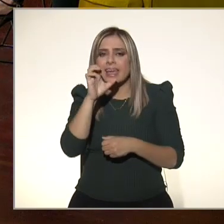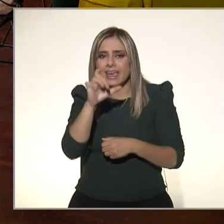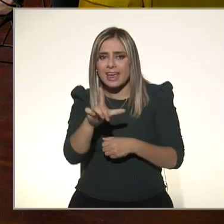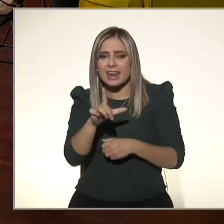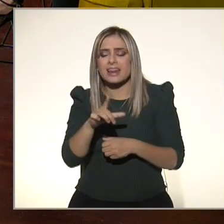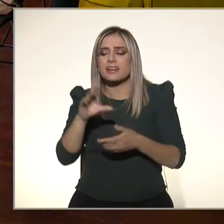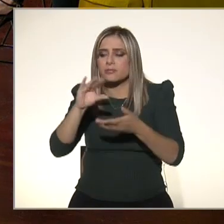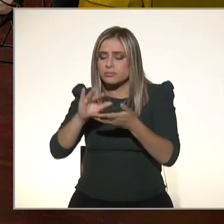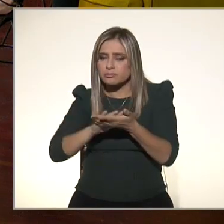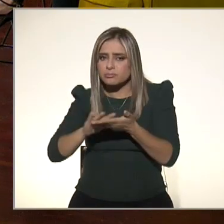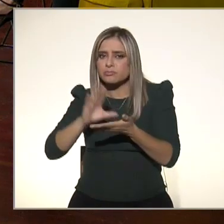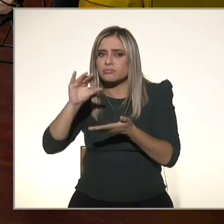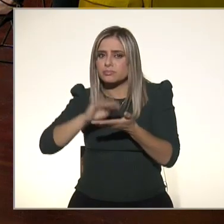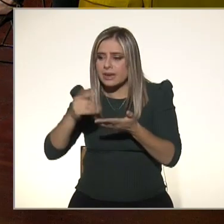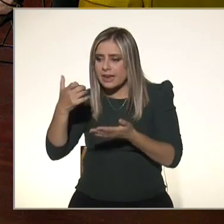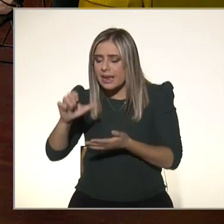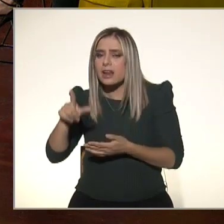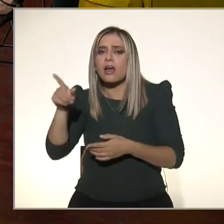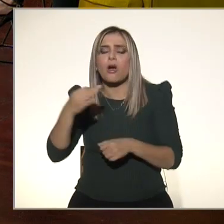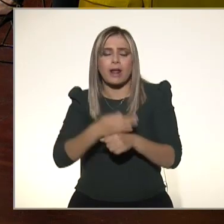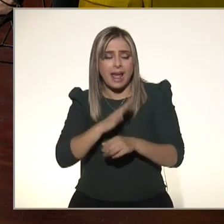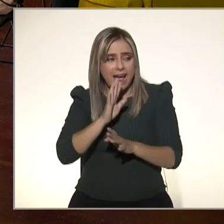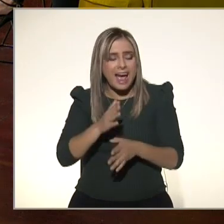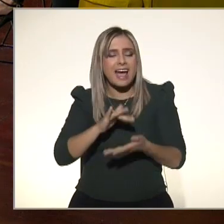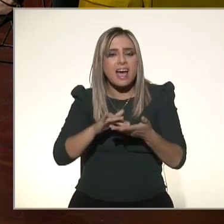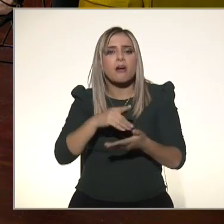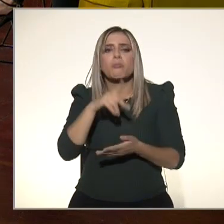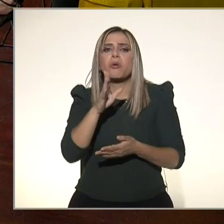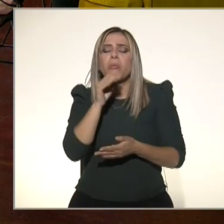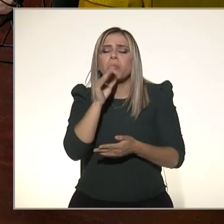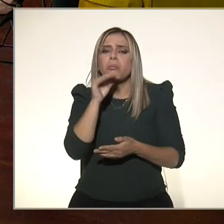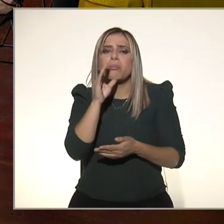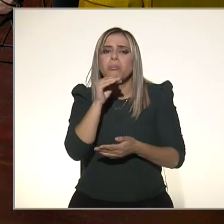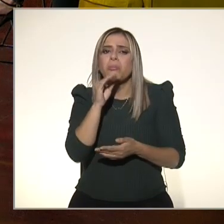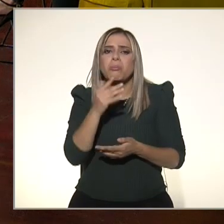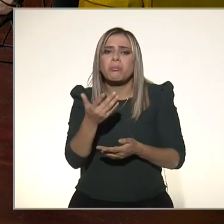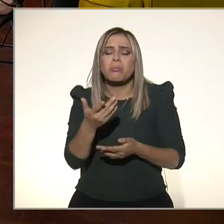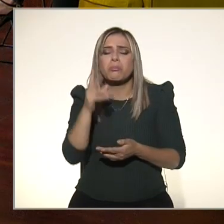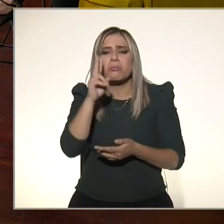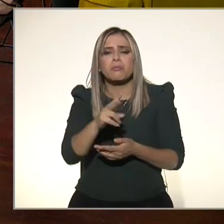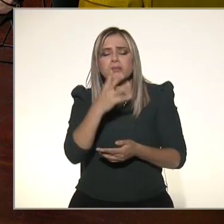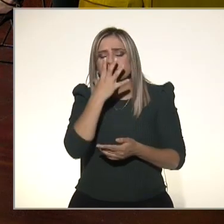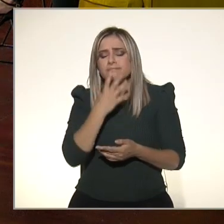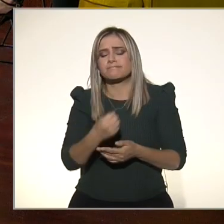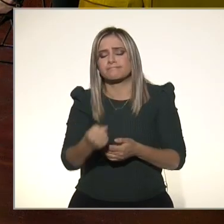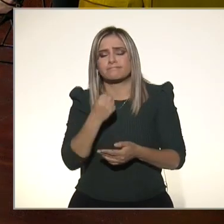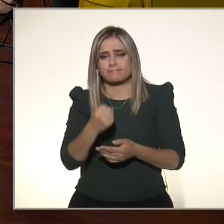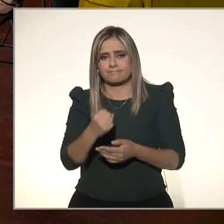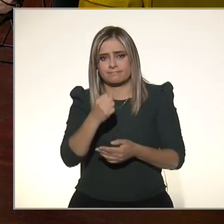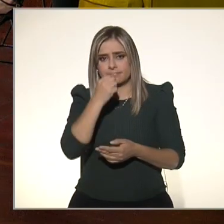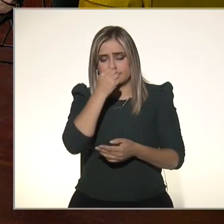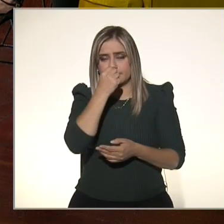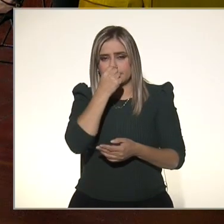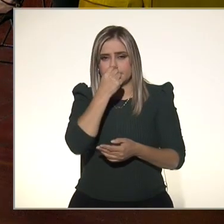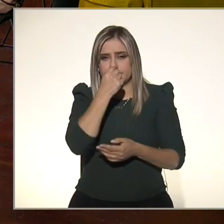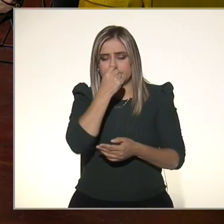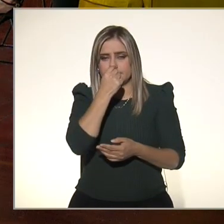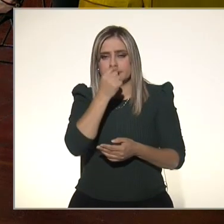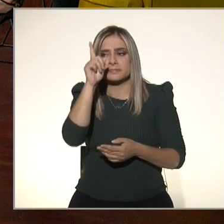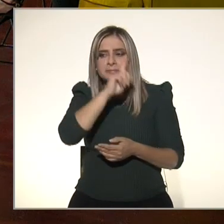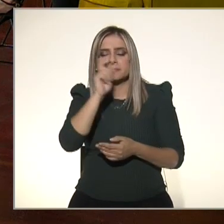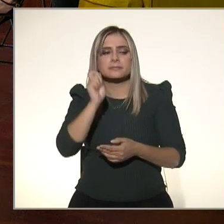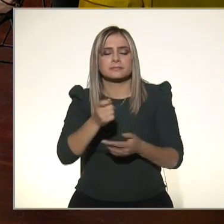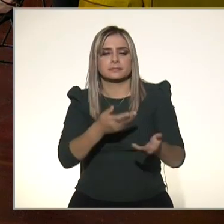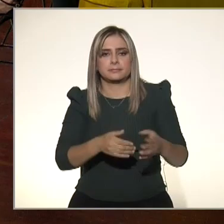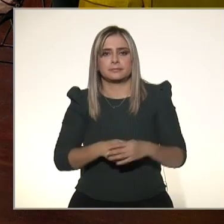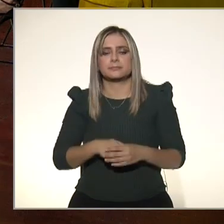varias ocasiones ya no le funciona como antes y dice que pues está bastante triste su pareja. ¿Qué le pueden decir,